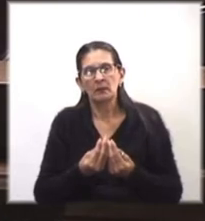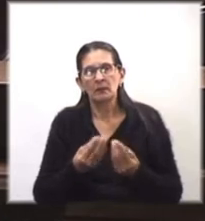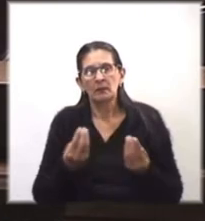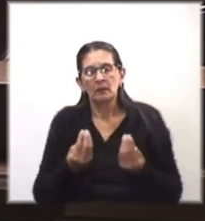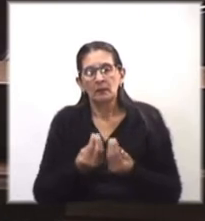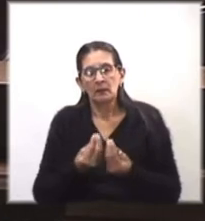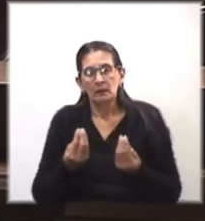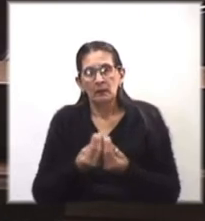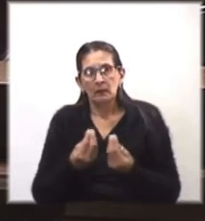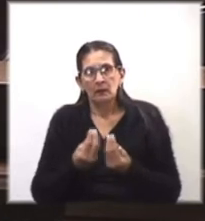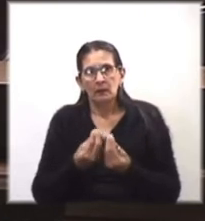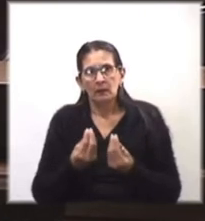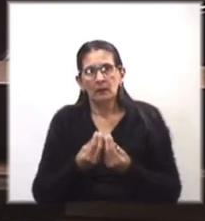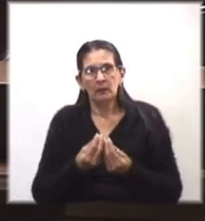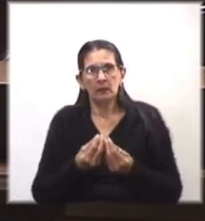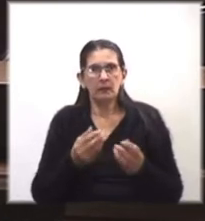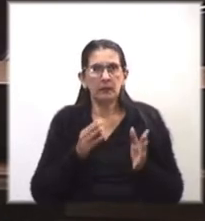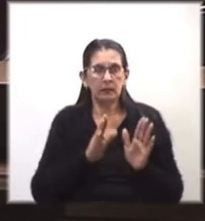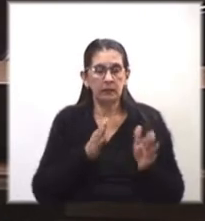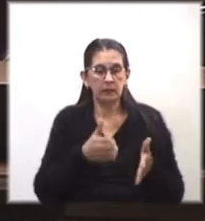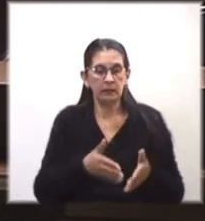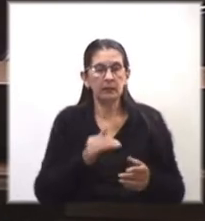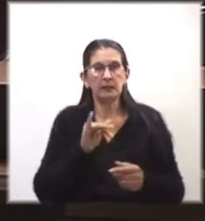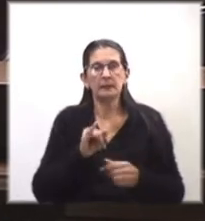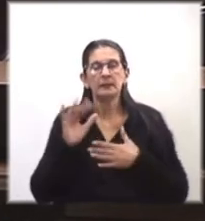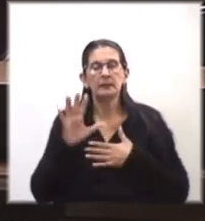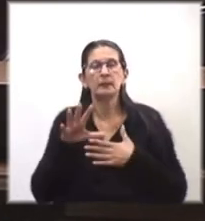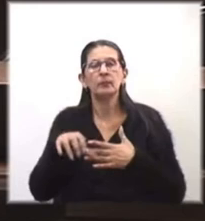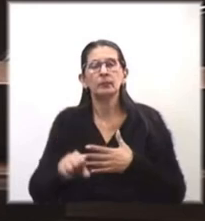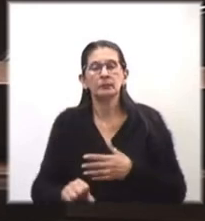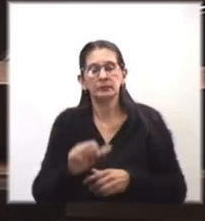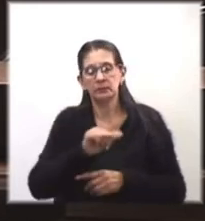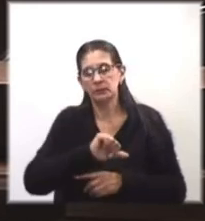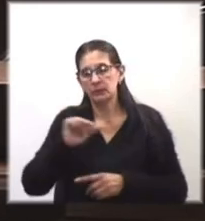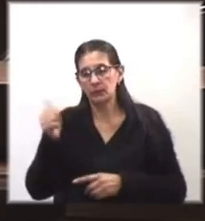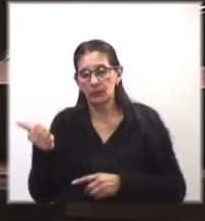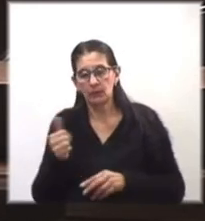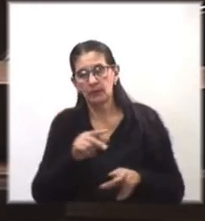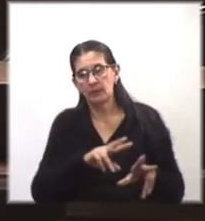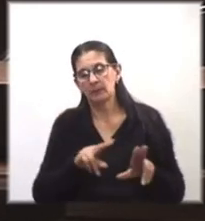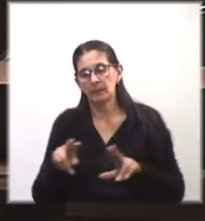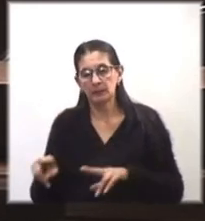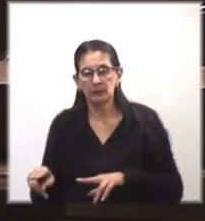astucia, con mucho tino, pero también con mucho compromiso logró mantener